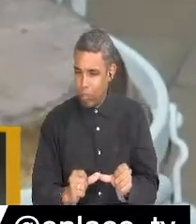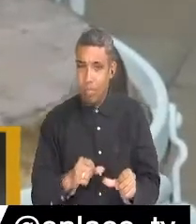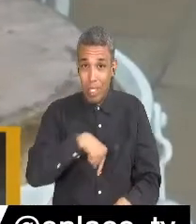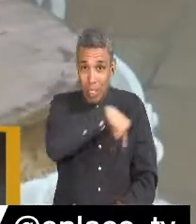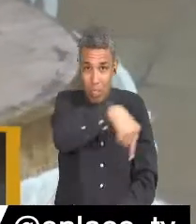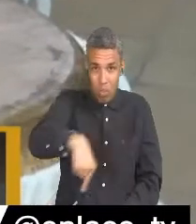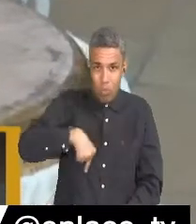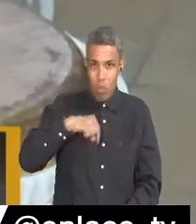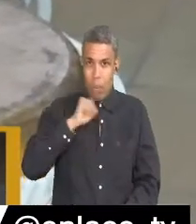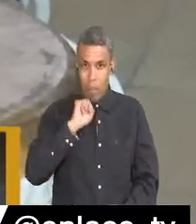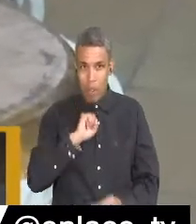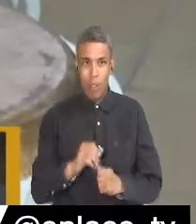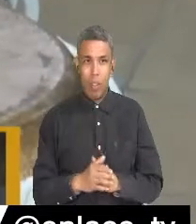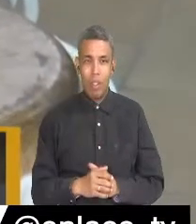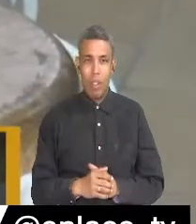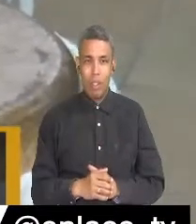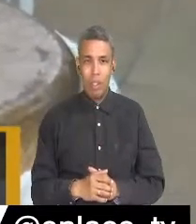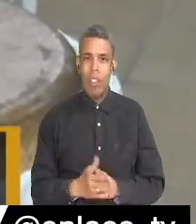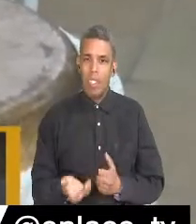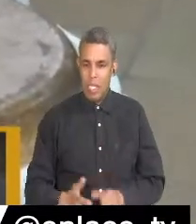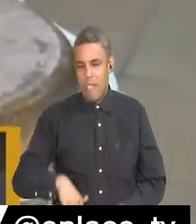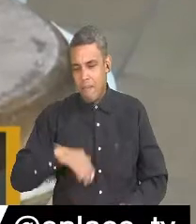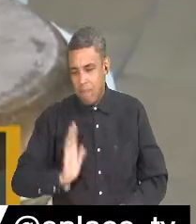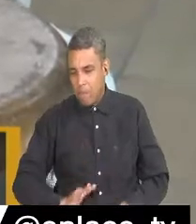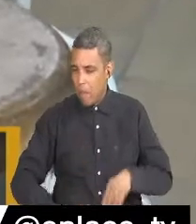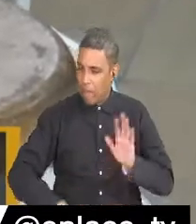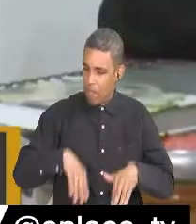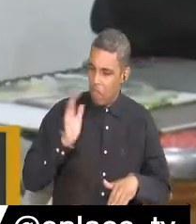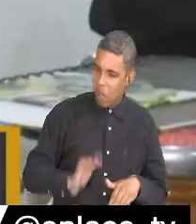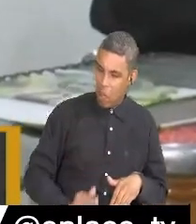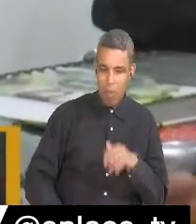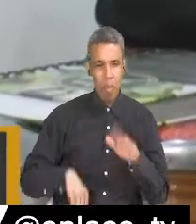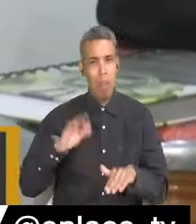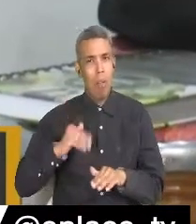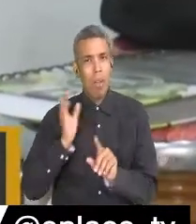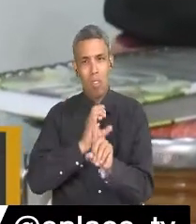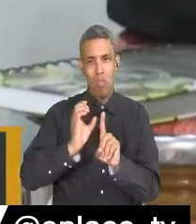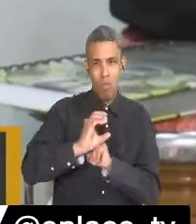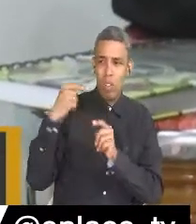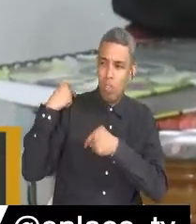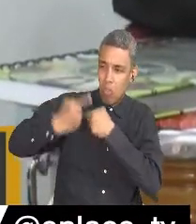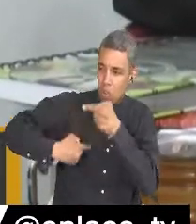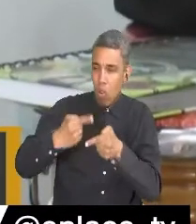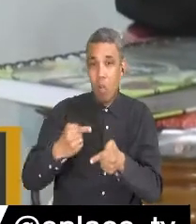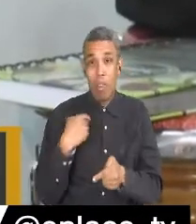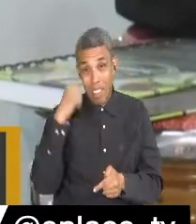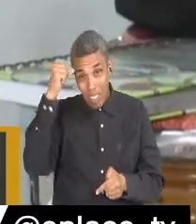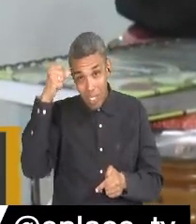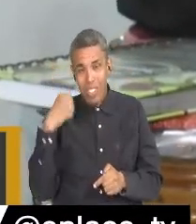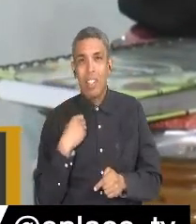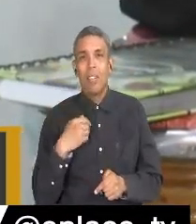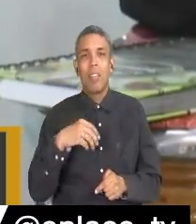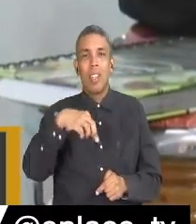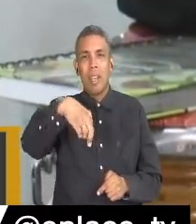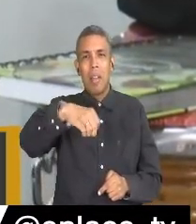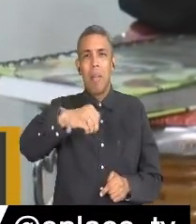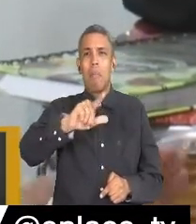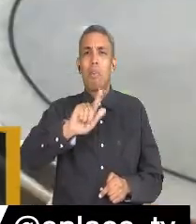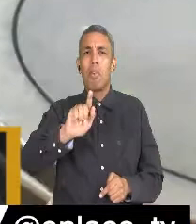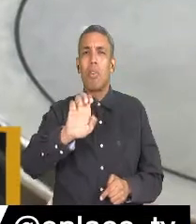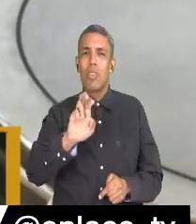mucho al folclore colombiano, empezando pues con la pollera colorada, se hizo aquí en